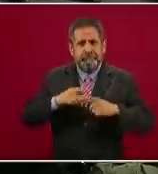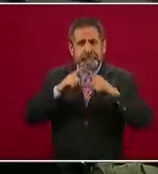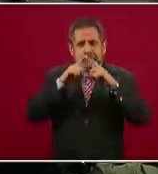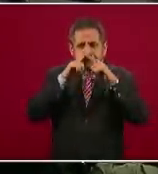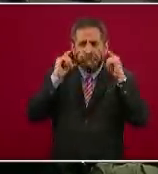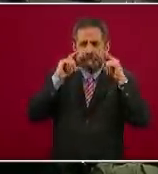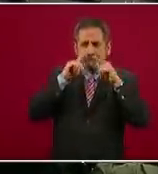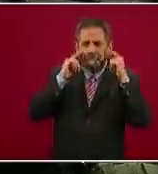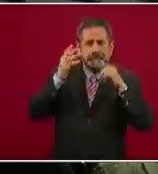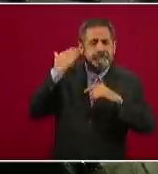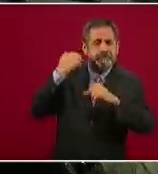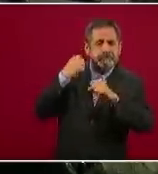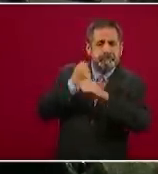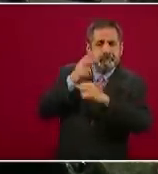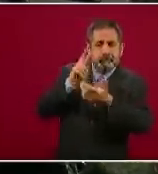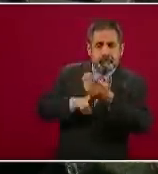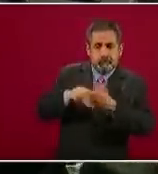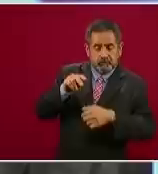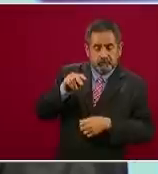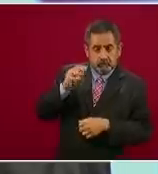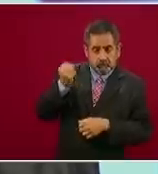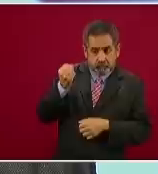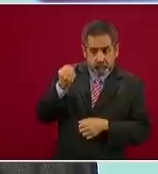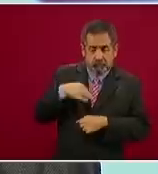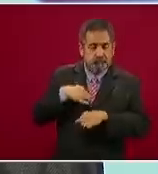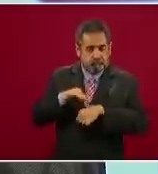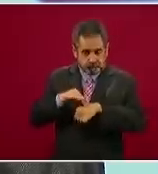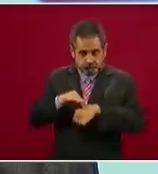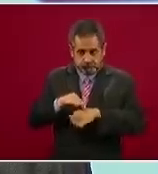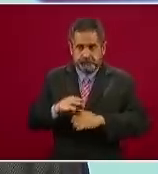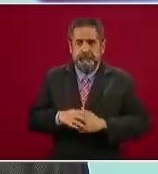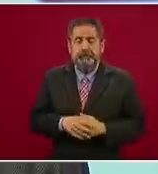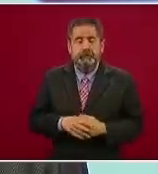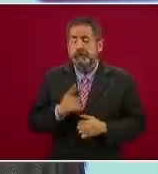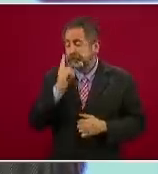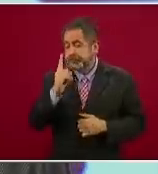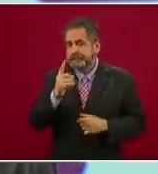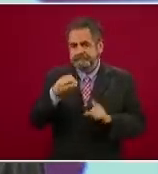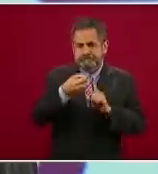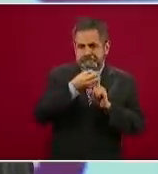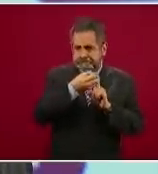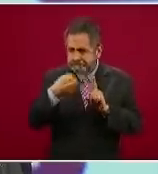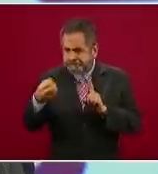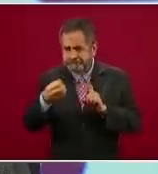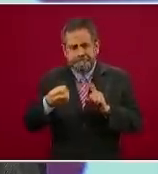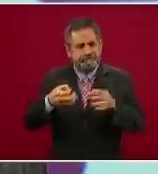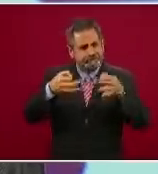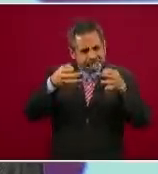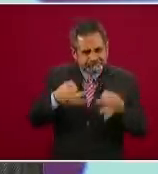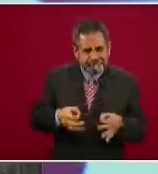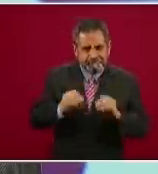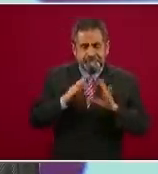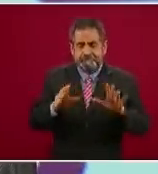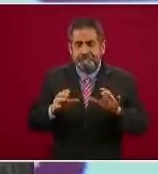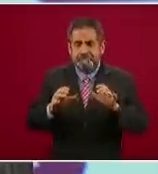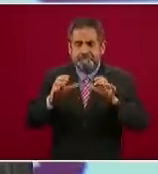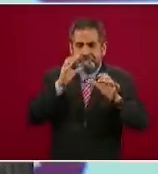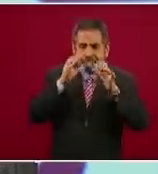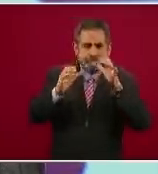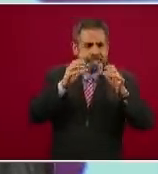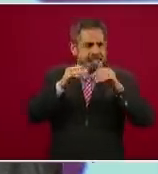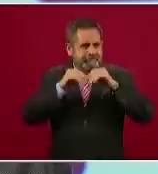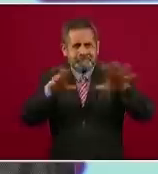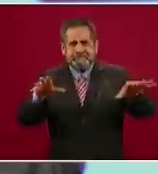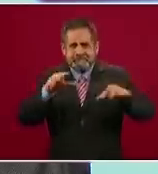de 2009, es la disciplina, el orden, la claridad de comunicación y la